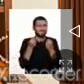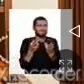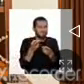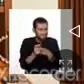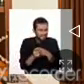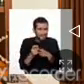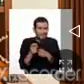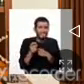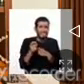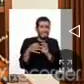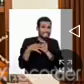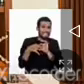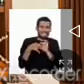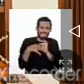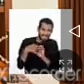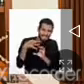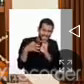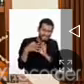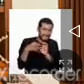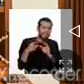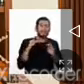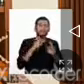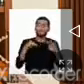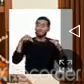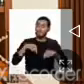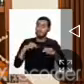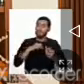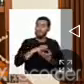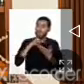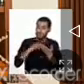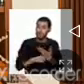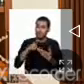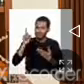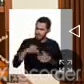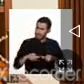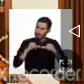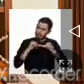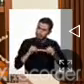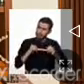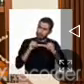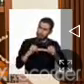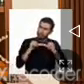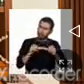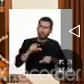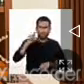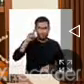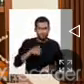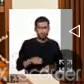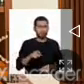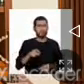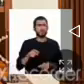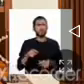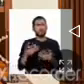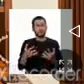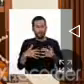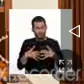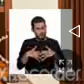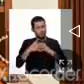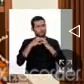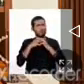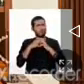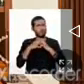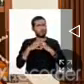la alianza, pero este es un proyecto que debe subsistir, debe además